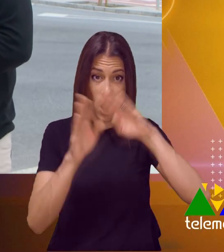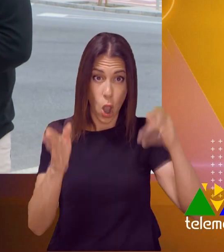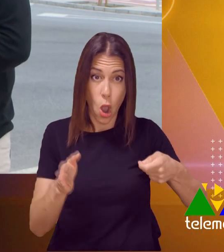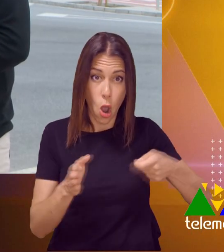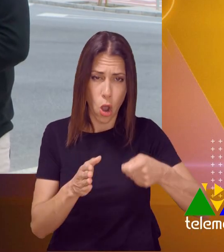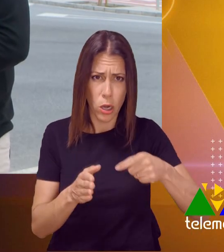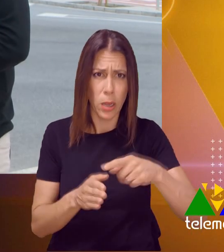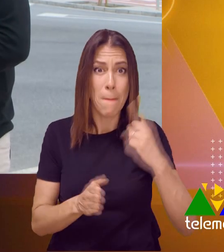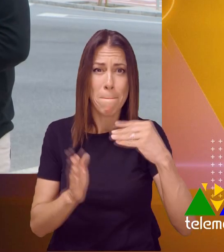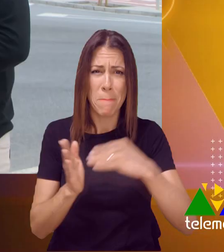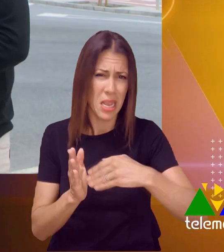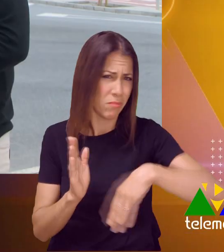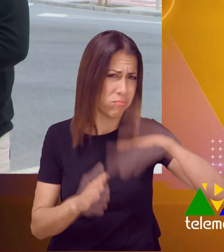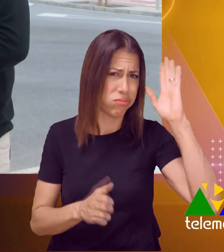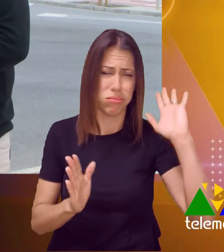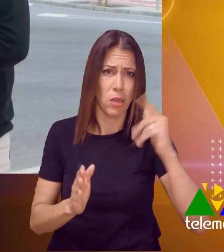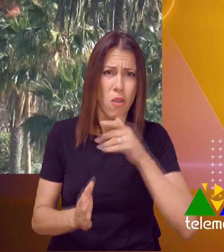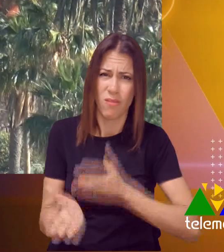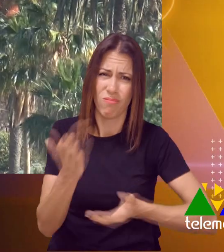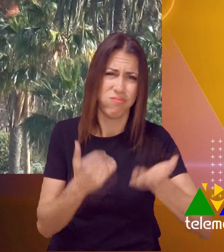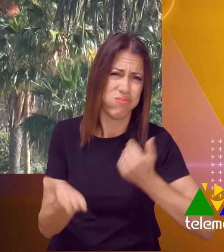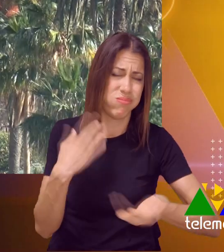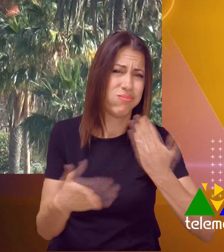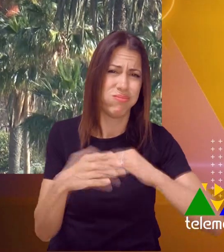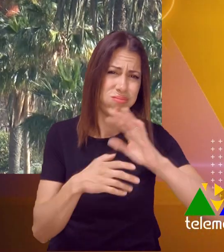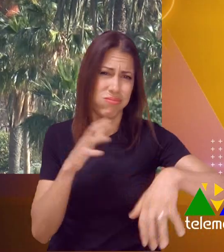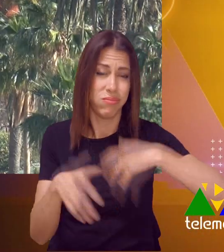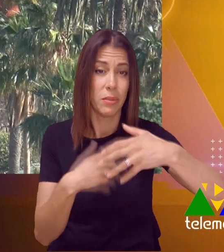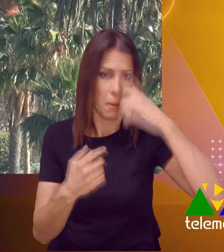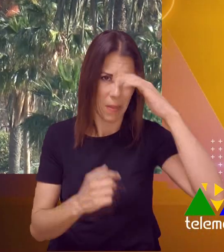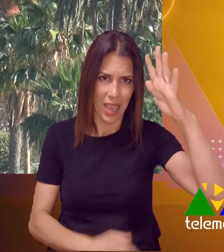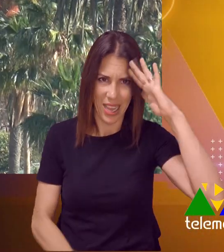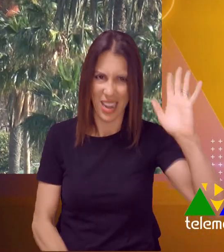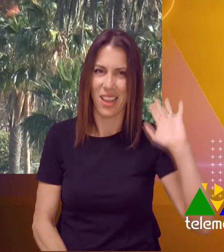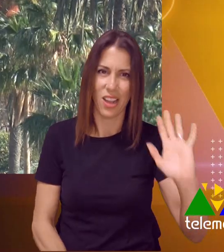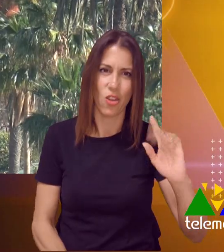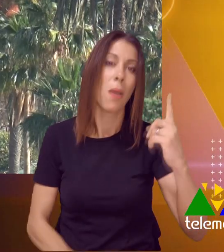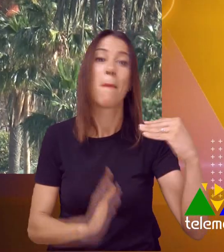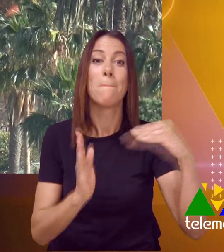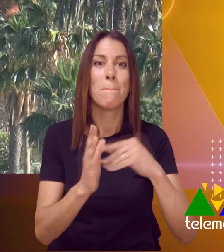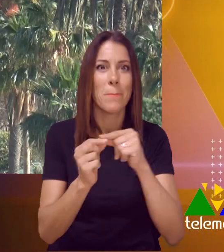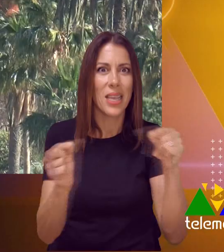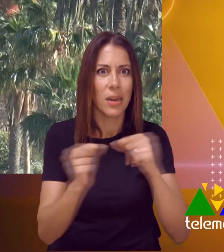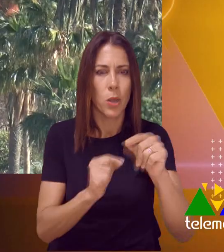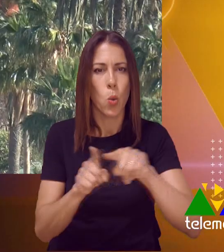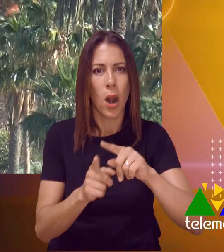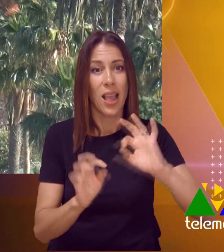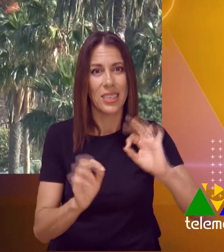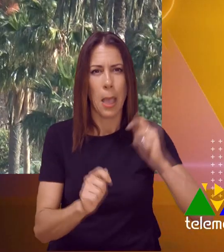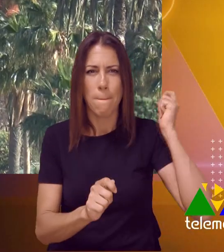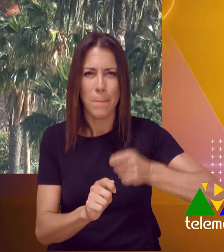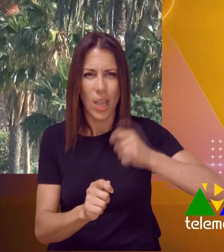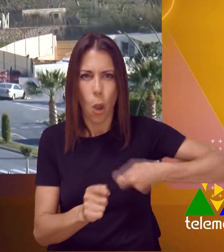desmonta esos 1000 marjales, porque seguramente serían colinillas, y nos podemos imaginar desmontar 1000 marjales de tierra a pico y pala,